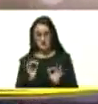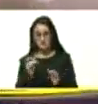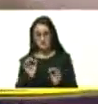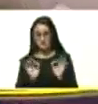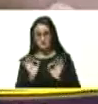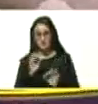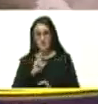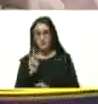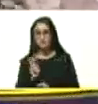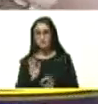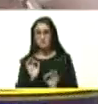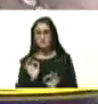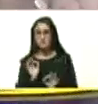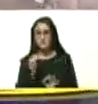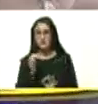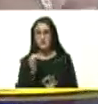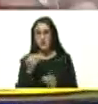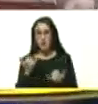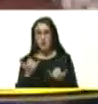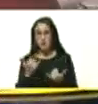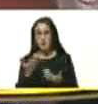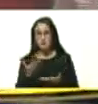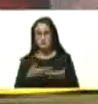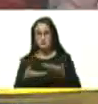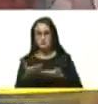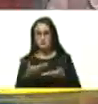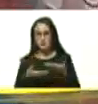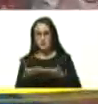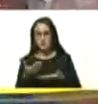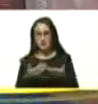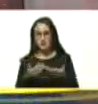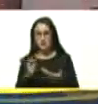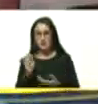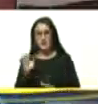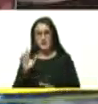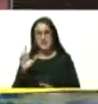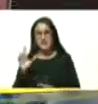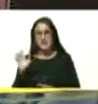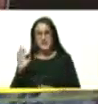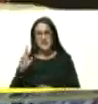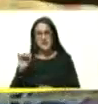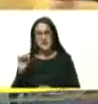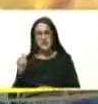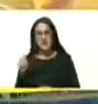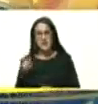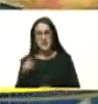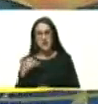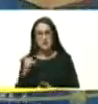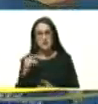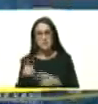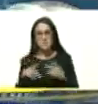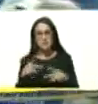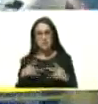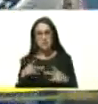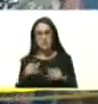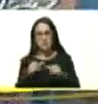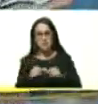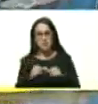cifras se condensan en algo que ahorita estamos compartiendo con el mayor general Tellería, que es que hay un proceso también